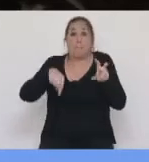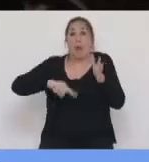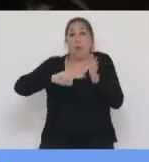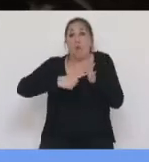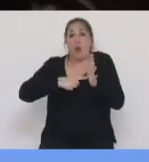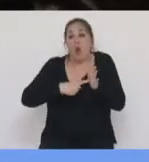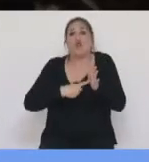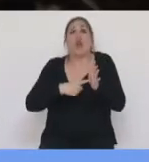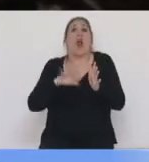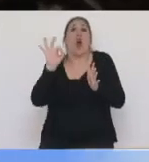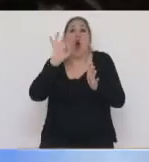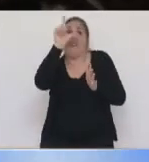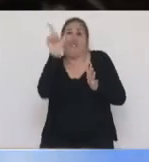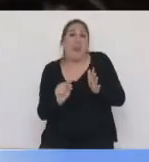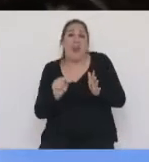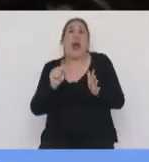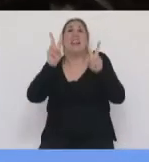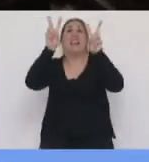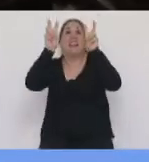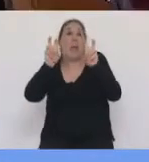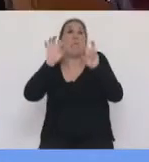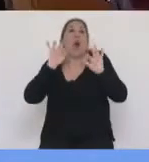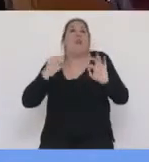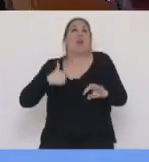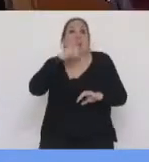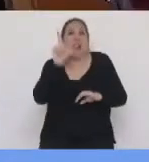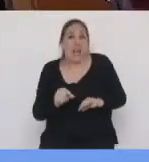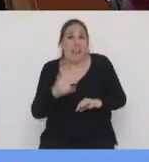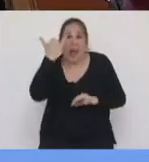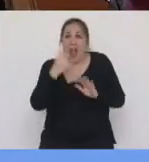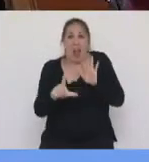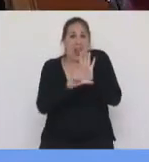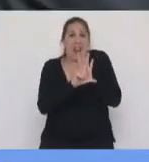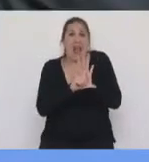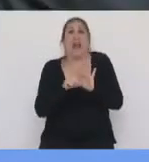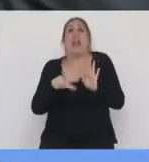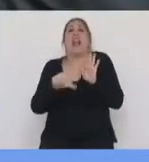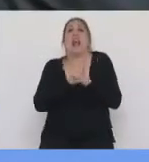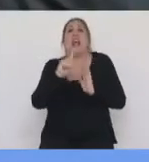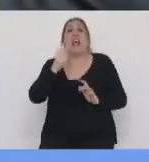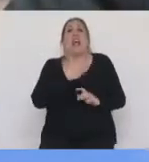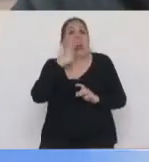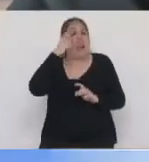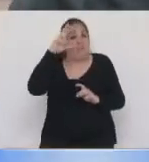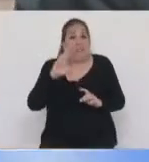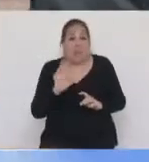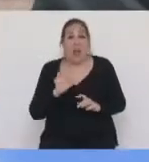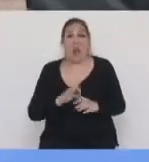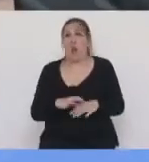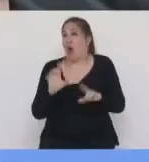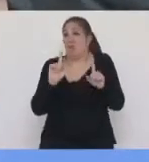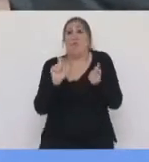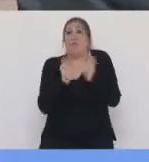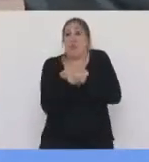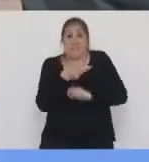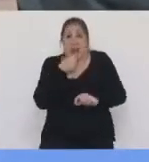con competencia federal en la ciudad buenos aires y en todo el país hay una ley la ley cafiero que es la que no se ha modificado y